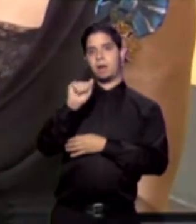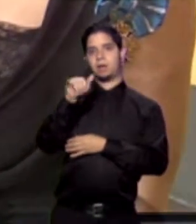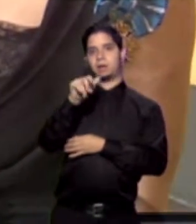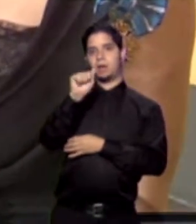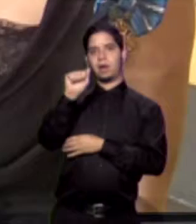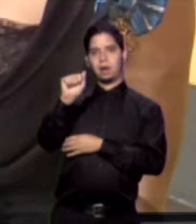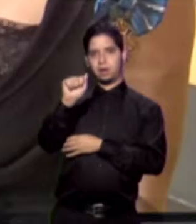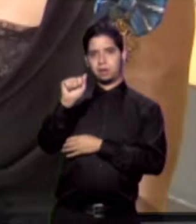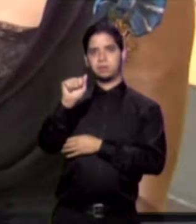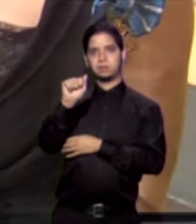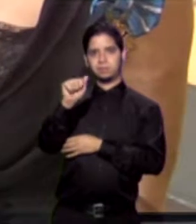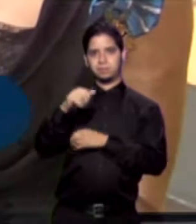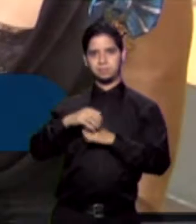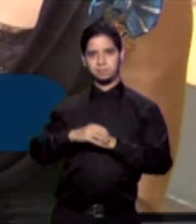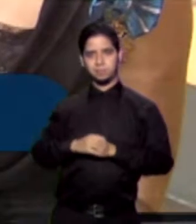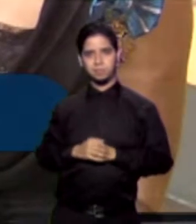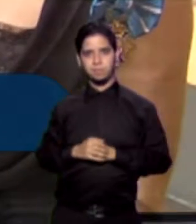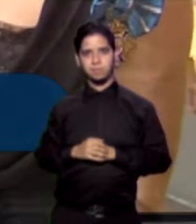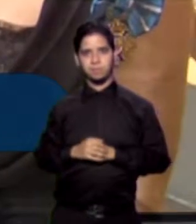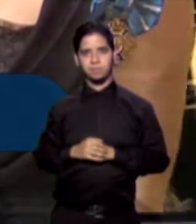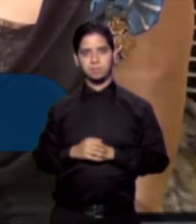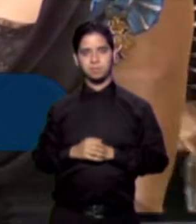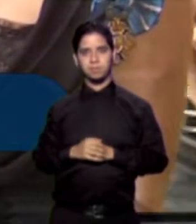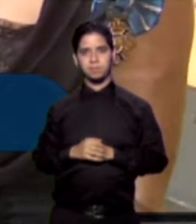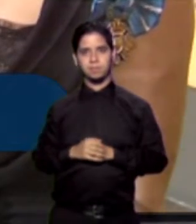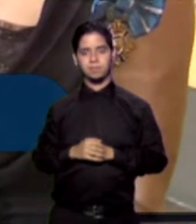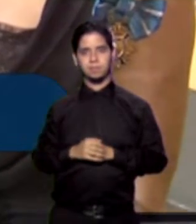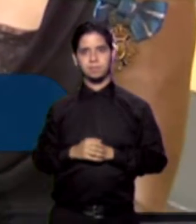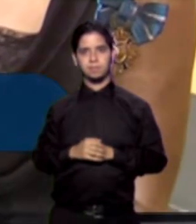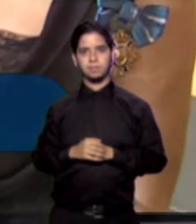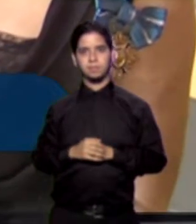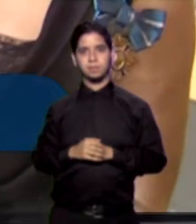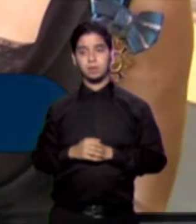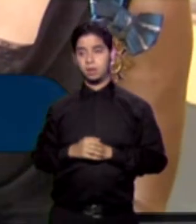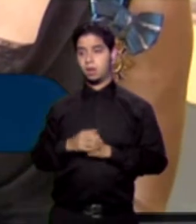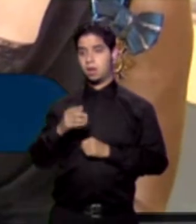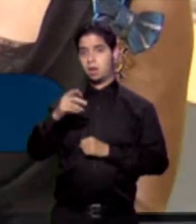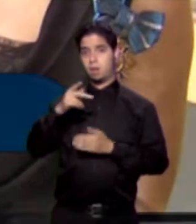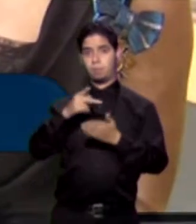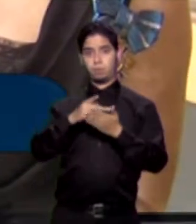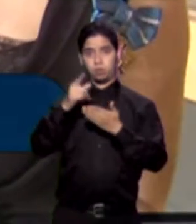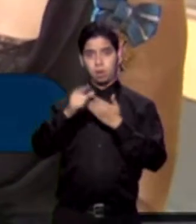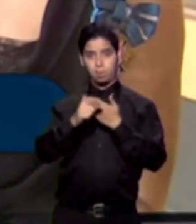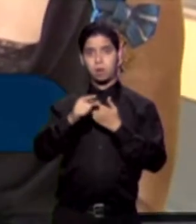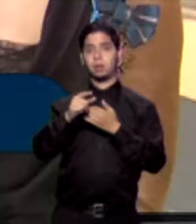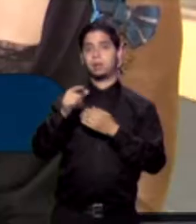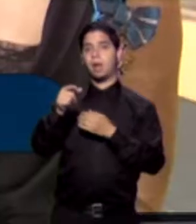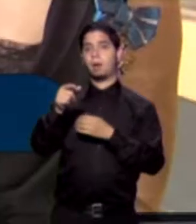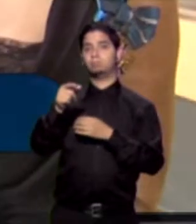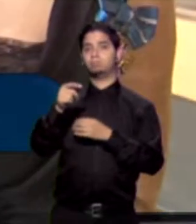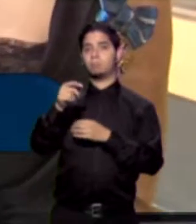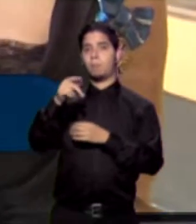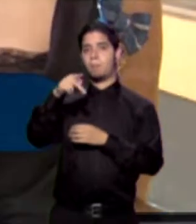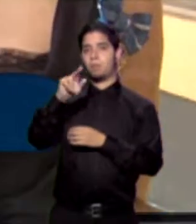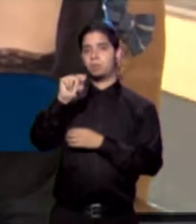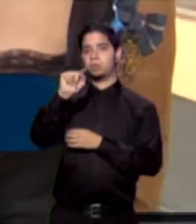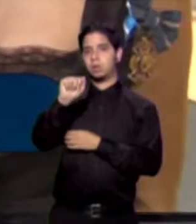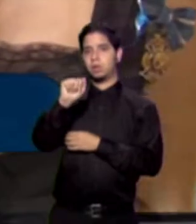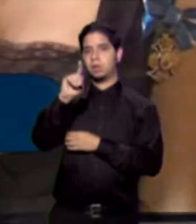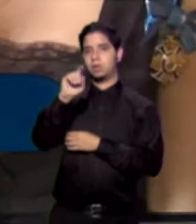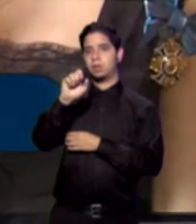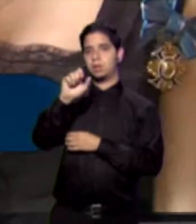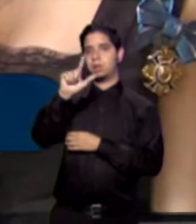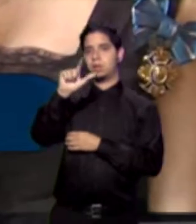Rico, de Puerto Rico. Y no tan solo el programa en La Punta de la Lengua hoy es reconocido, sino que también ustedes han